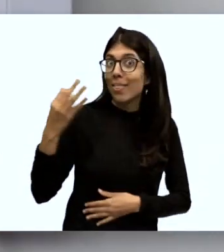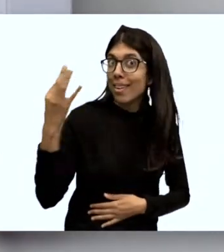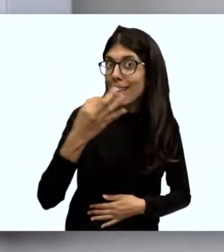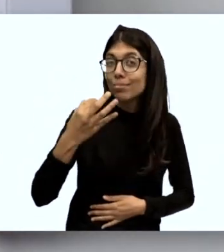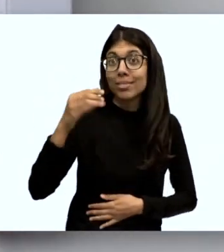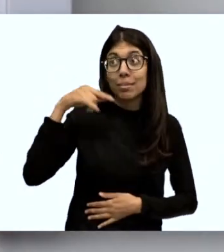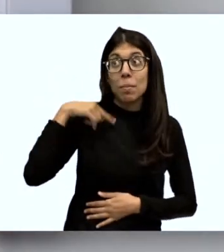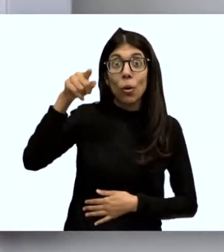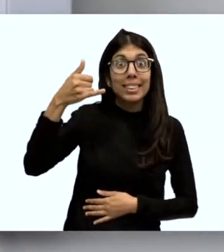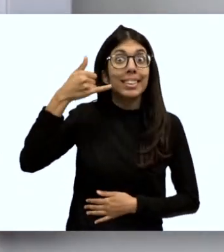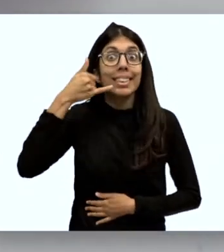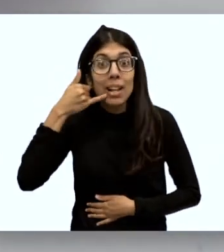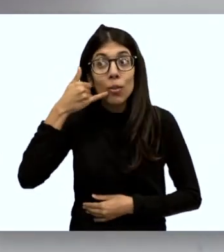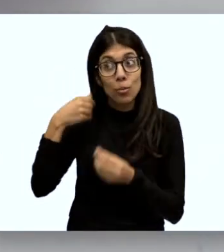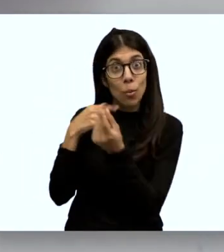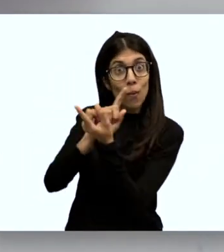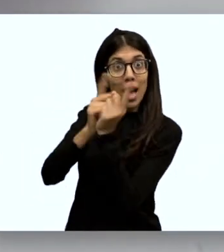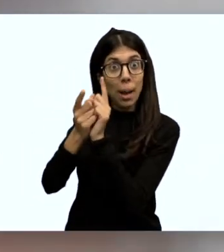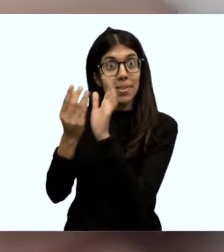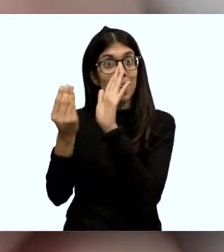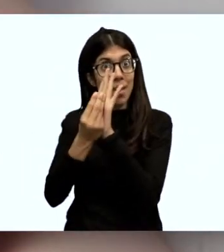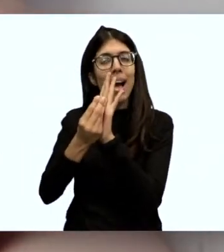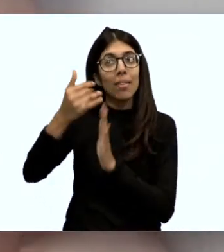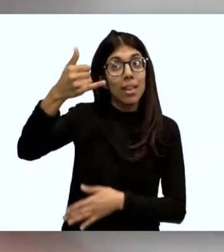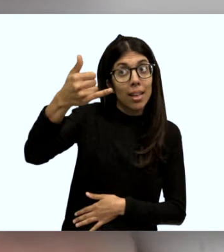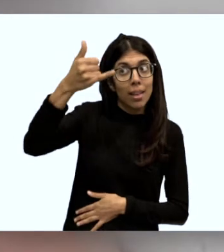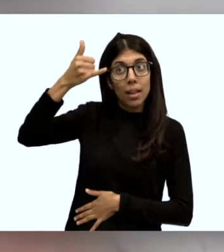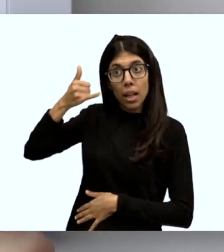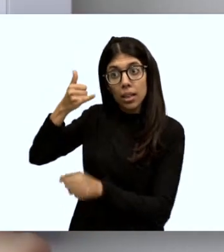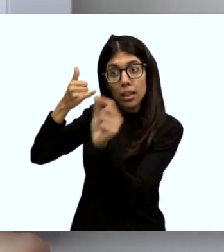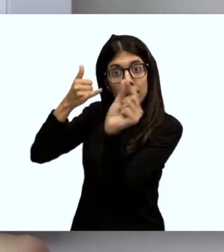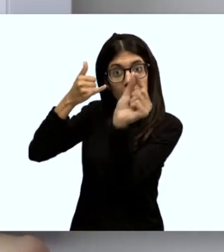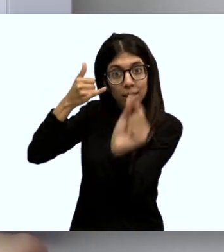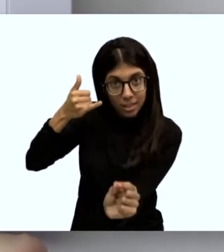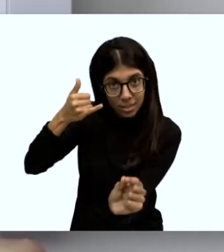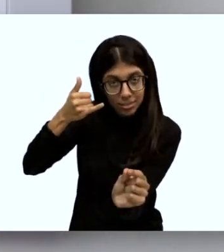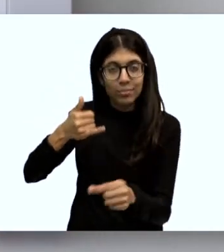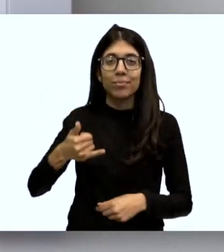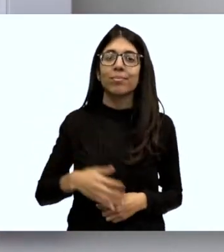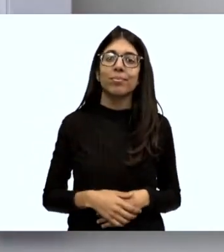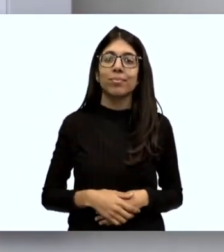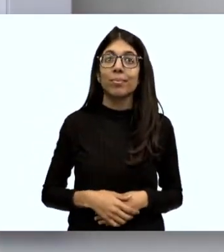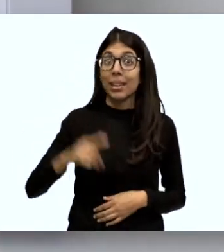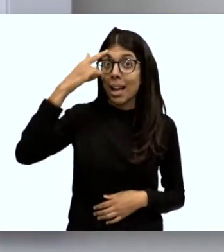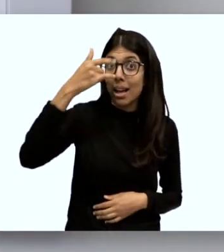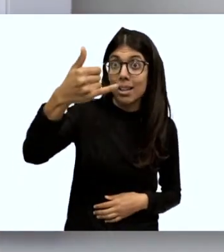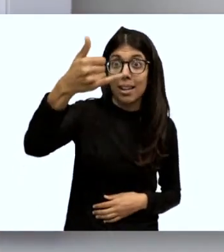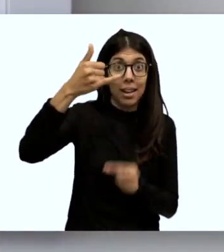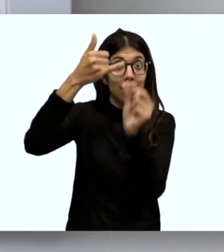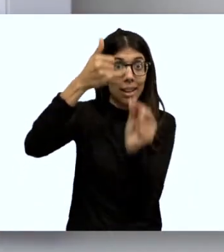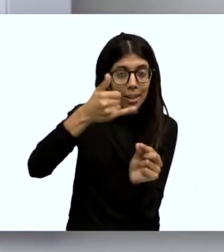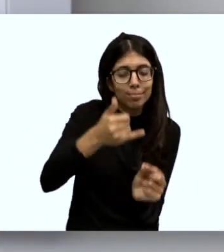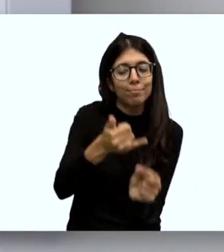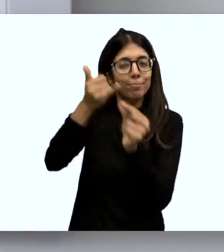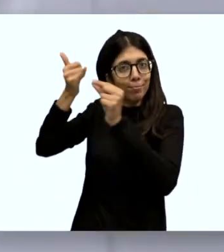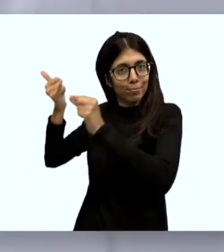que sustituiremos por el Cubadis. Si tu modelo lo permite, te recomendamos que desconectes el auricular para que no quede colgando mientras